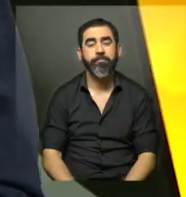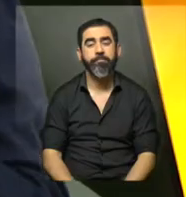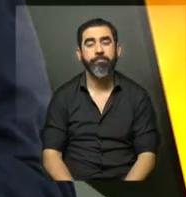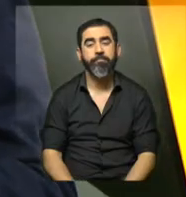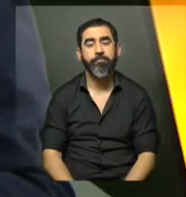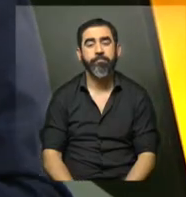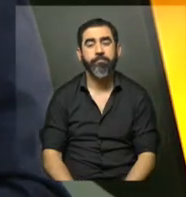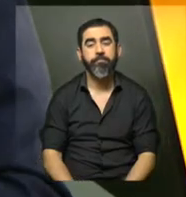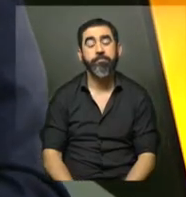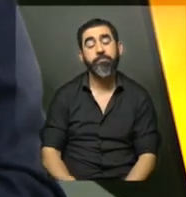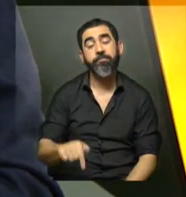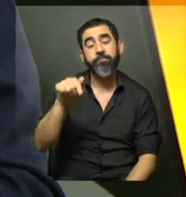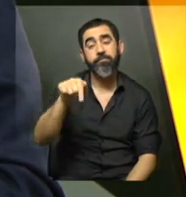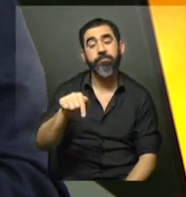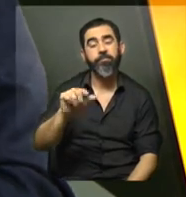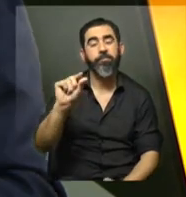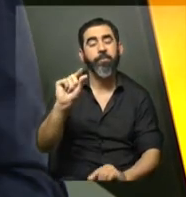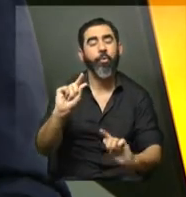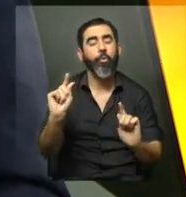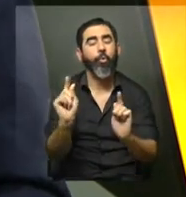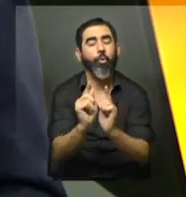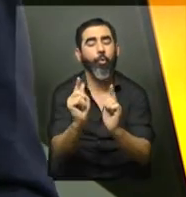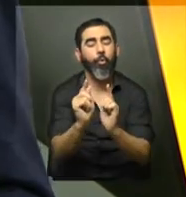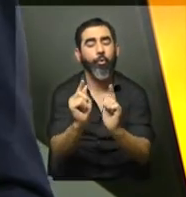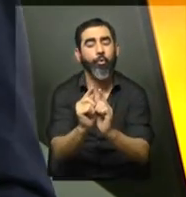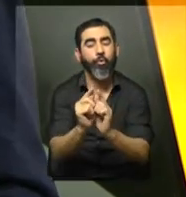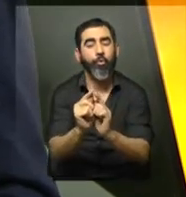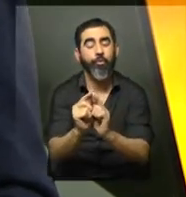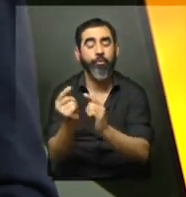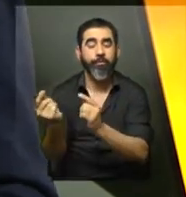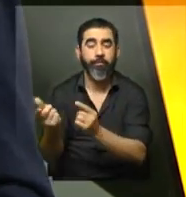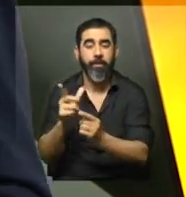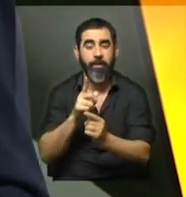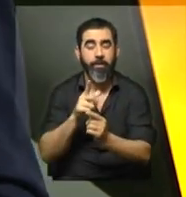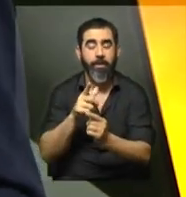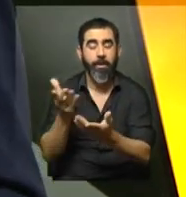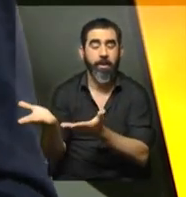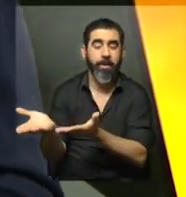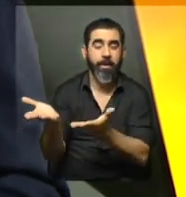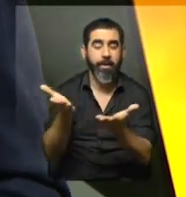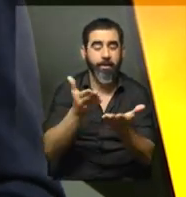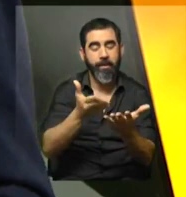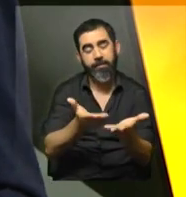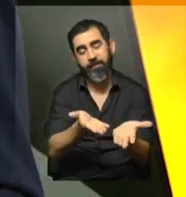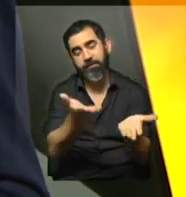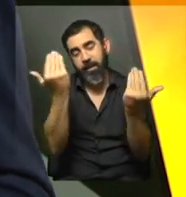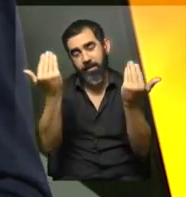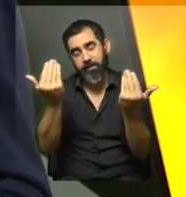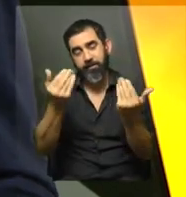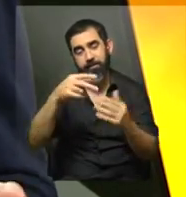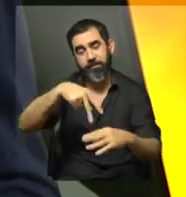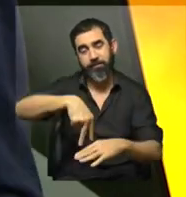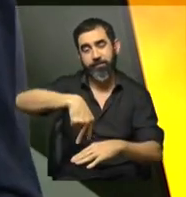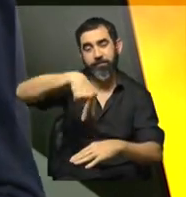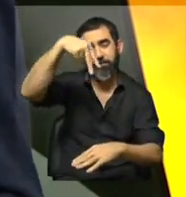Muy bien. Bueno, esto es apenas una minúscula muestra. Voy a invitar, mientras la cámara se entretiene conmigo, a que salgan de atrás de